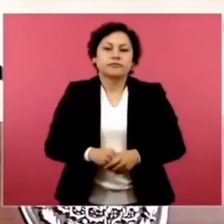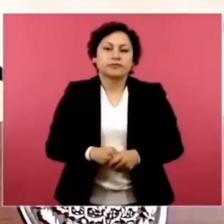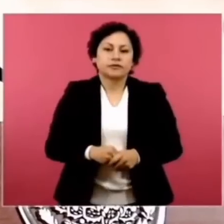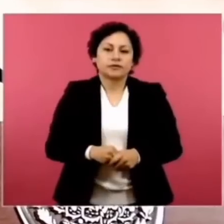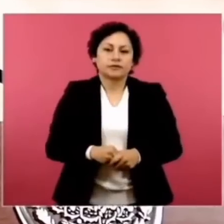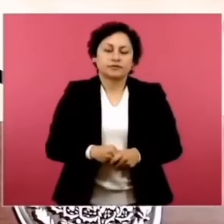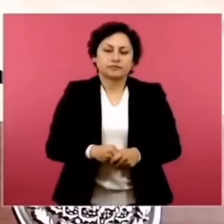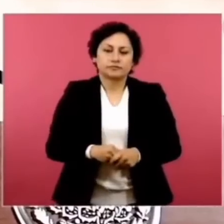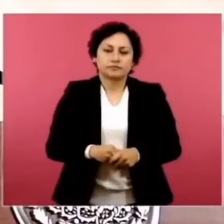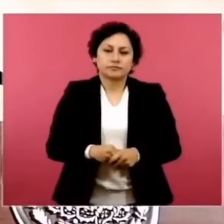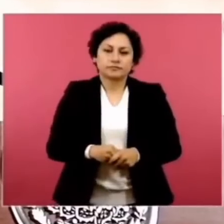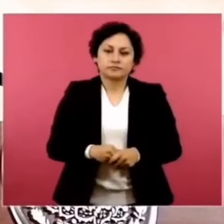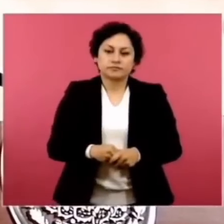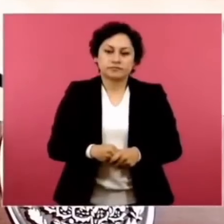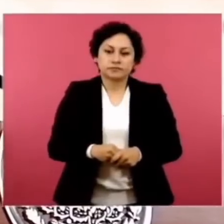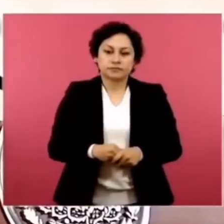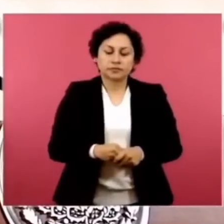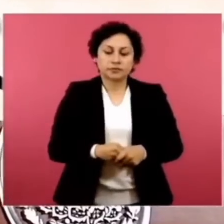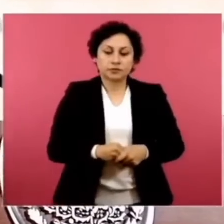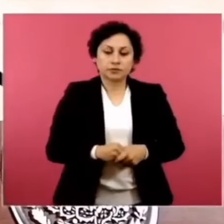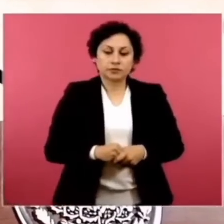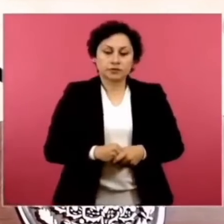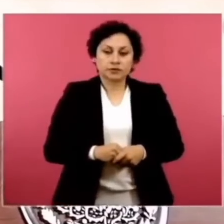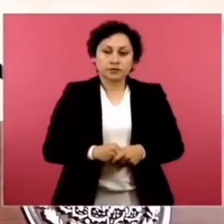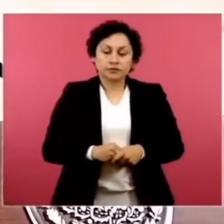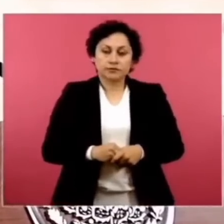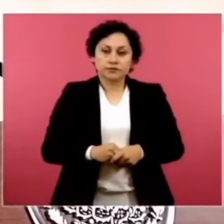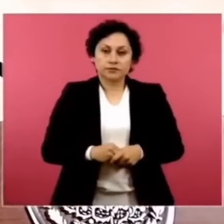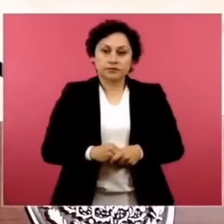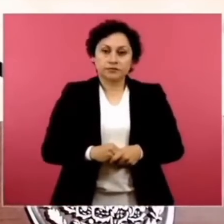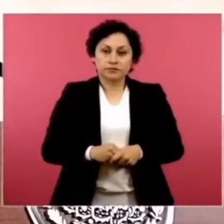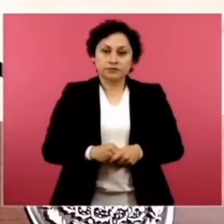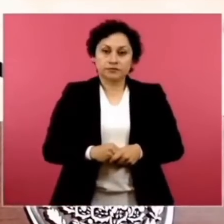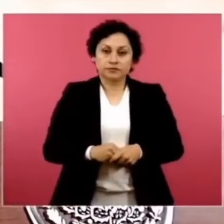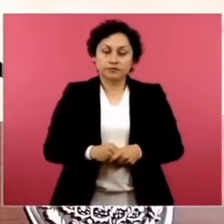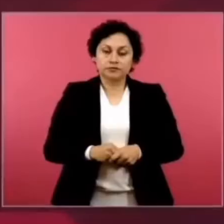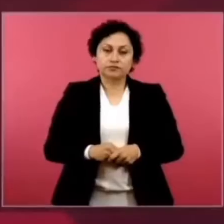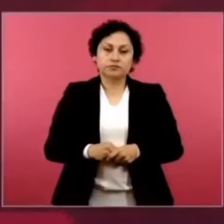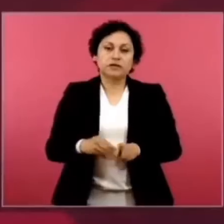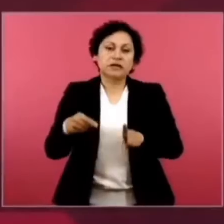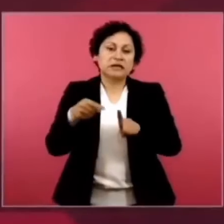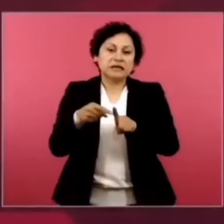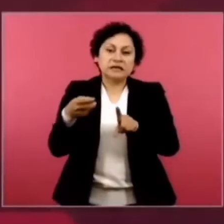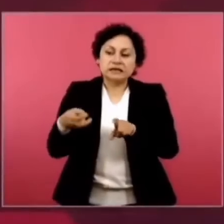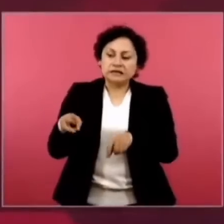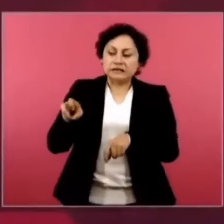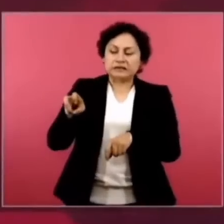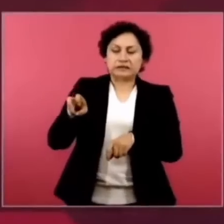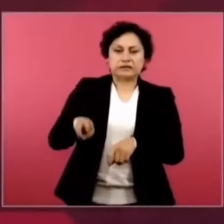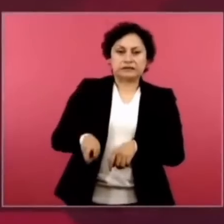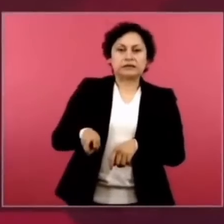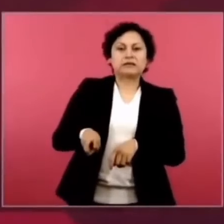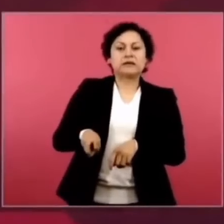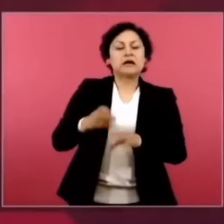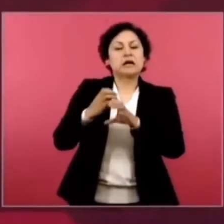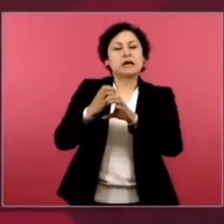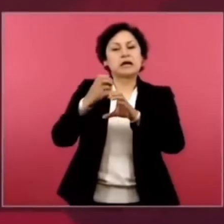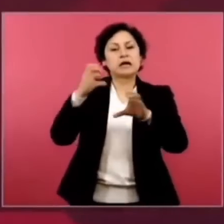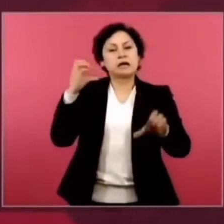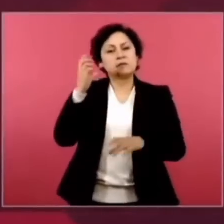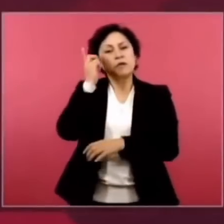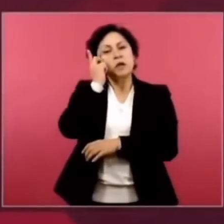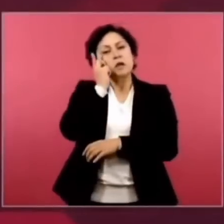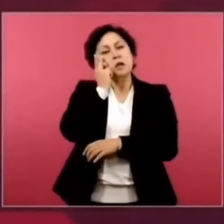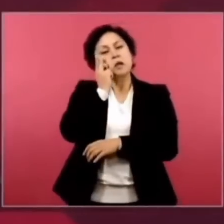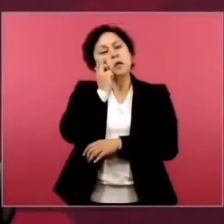no se le dificultaba dormir pues en el camión, iba dormido,